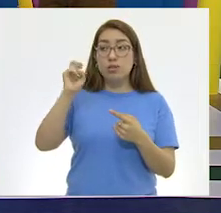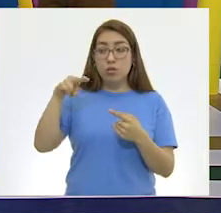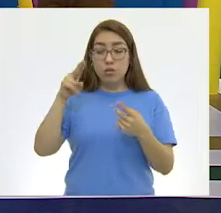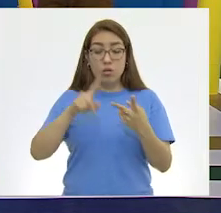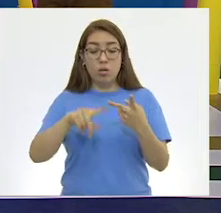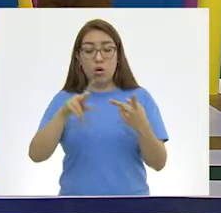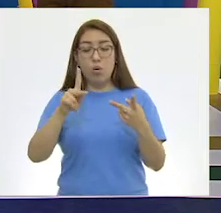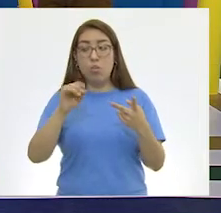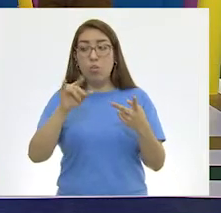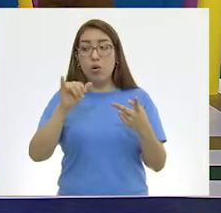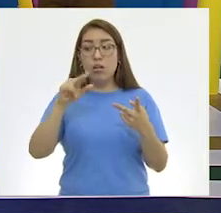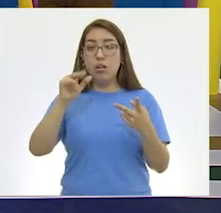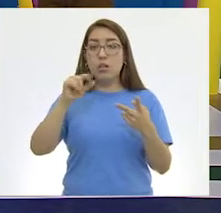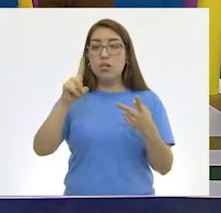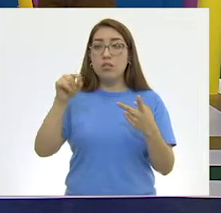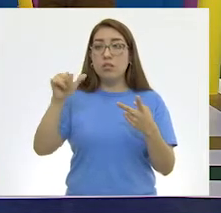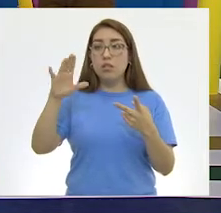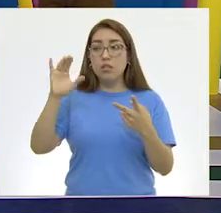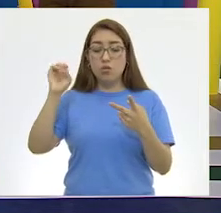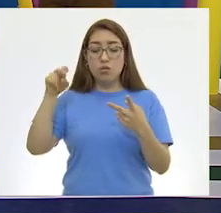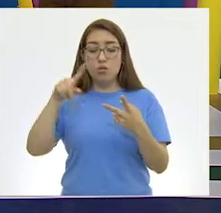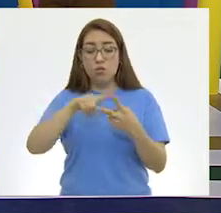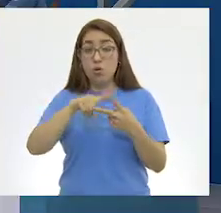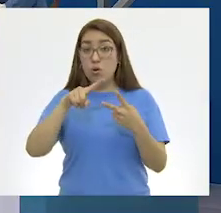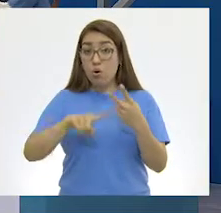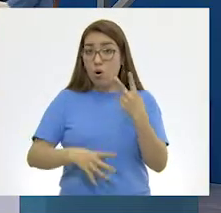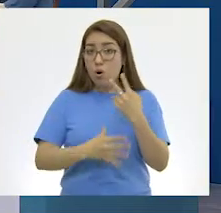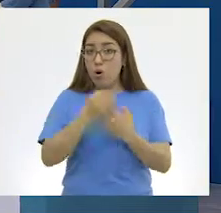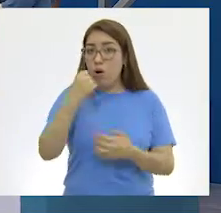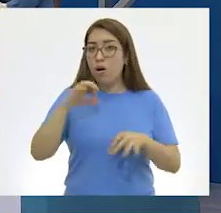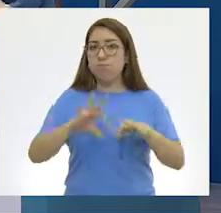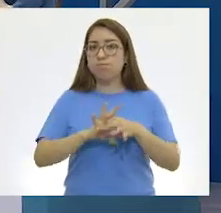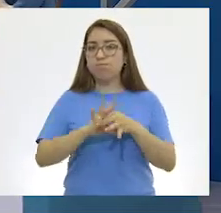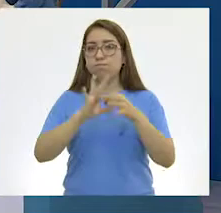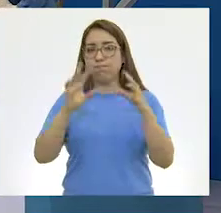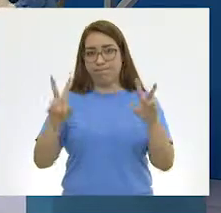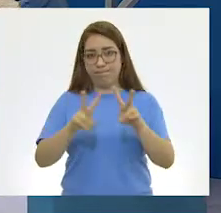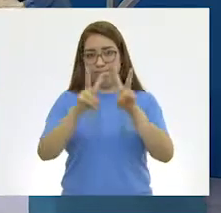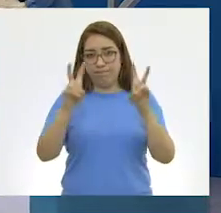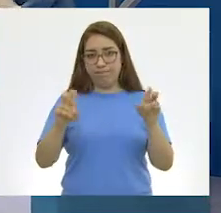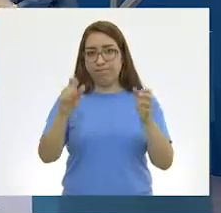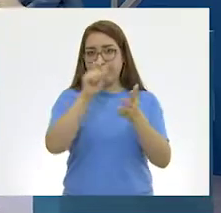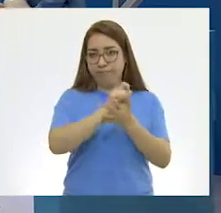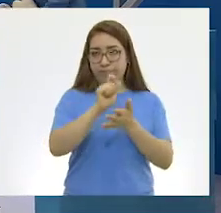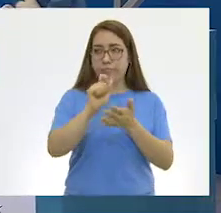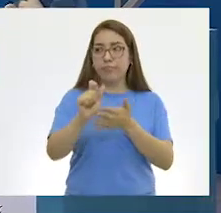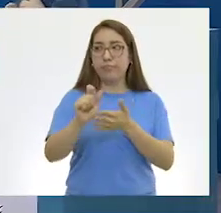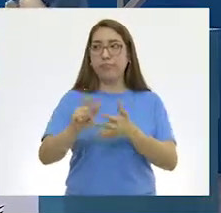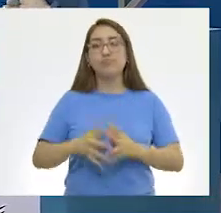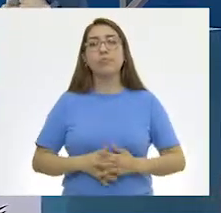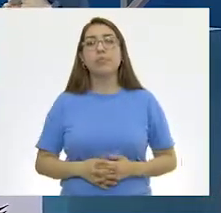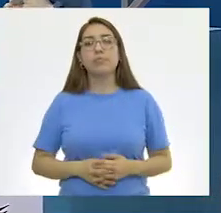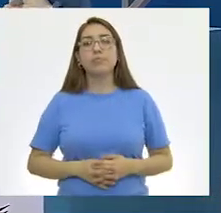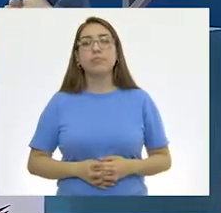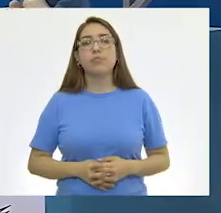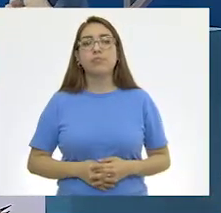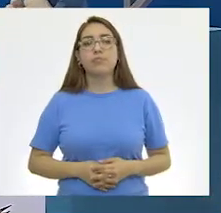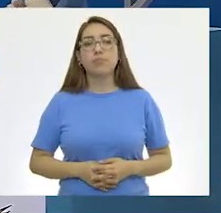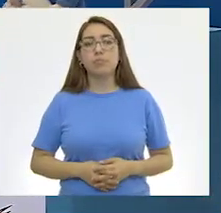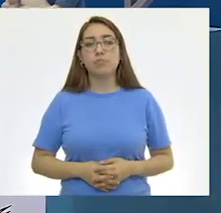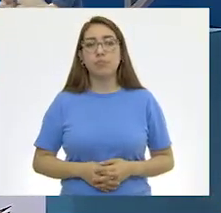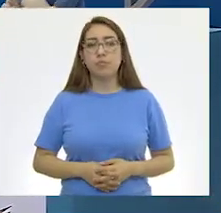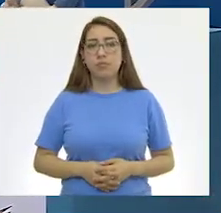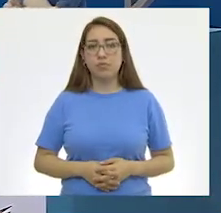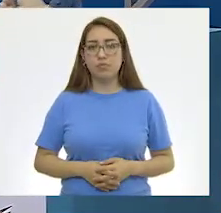eso tiene mucha relación con el texto. Así es. Ajá. Ya sí. Lo colocamos para ilustrar nuestra información, ¿verdad? Sí,